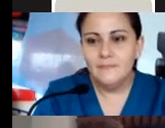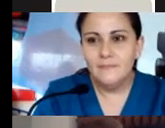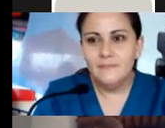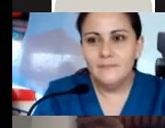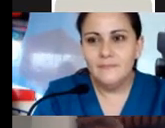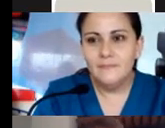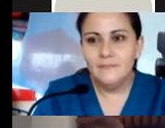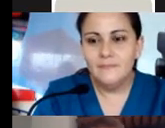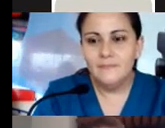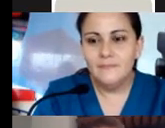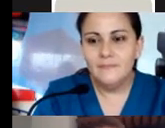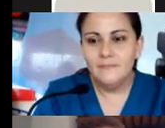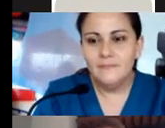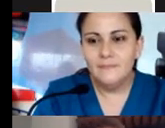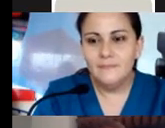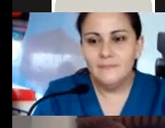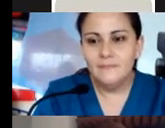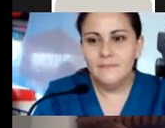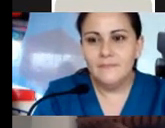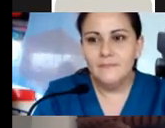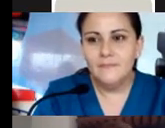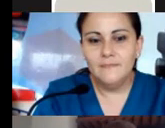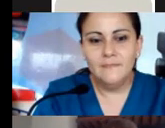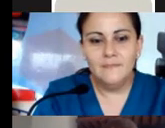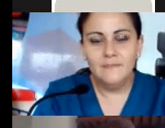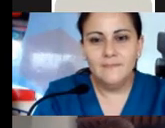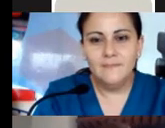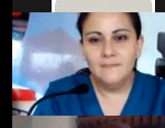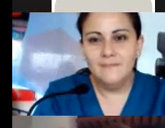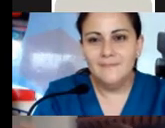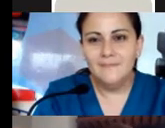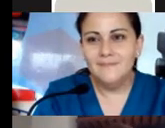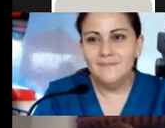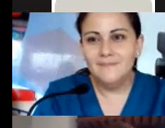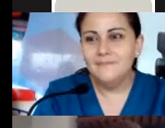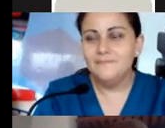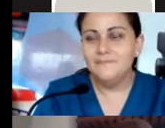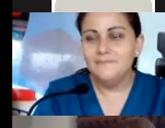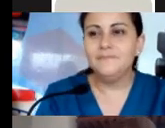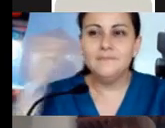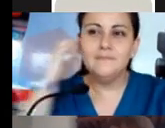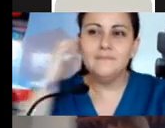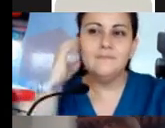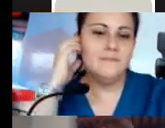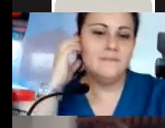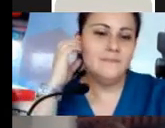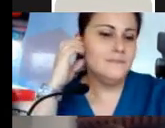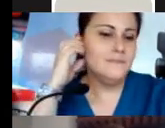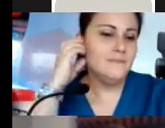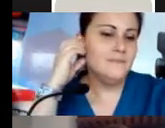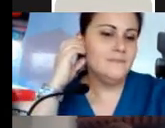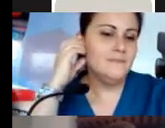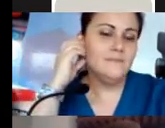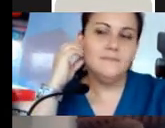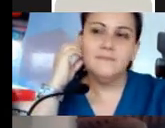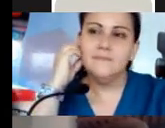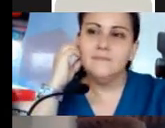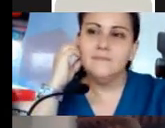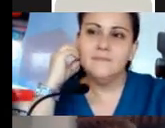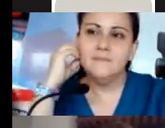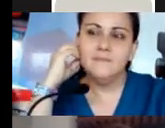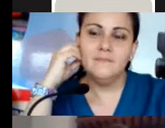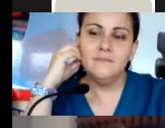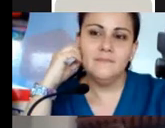tiene sobrecosto, y eso sí es importante, ¿no? Si donde dice Therafin Corporation, se puede poner el nombre